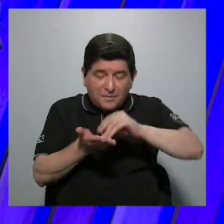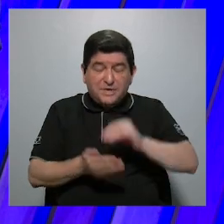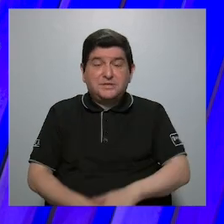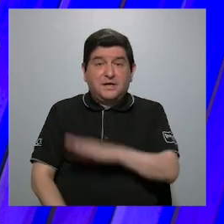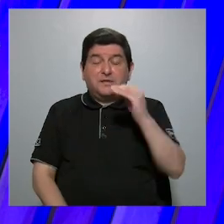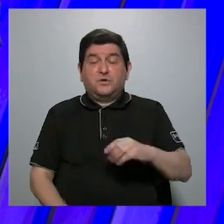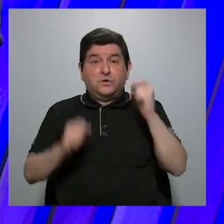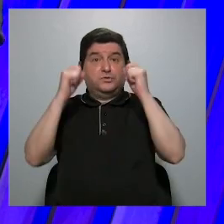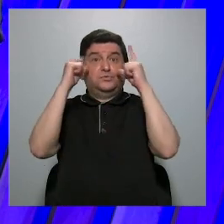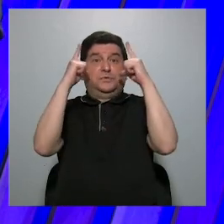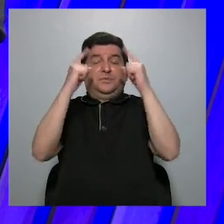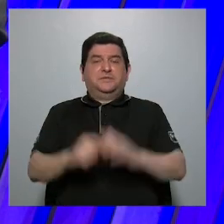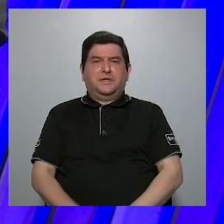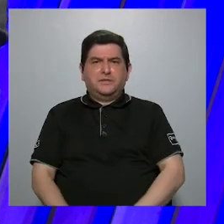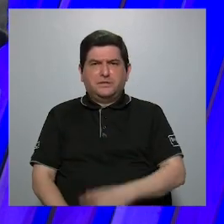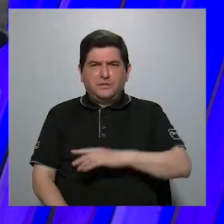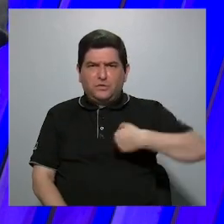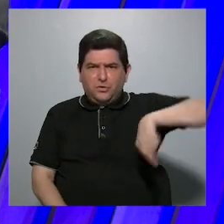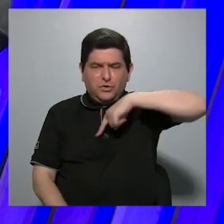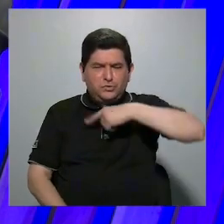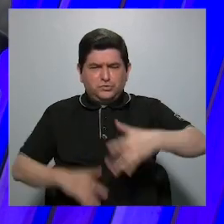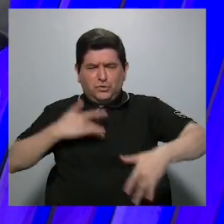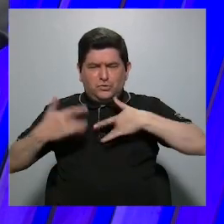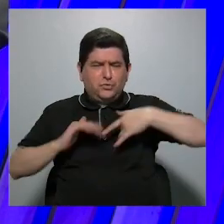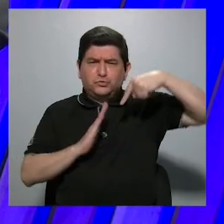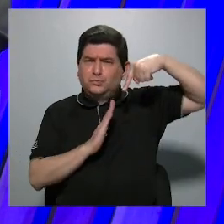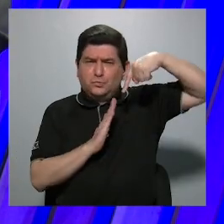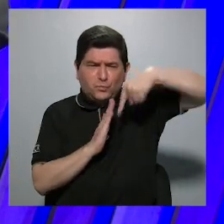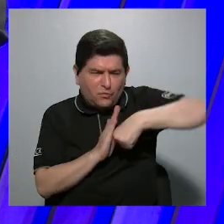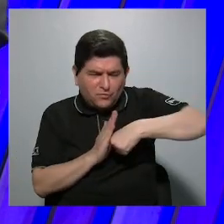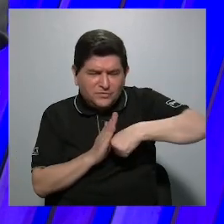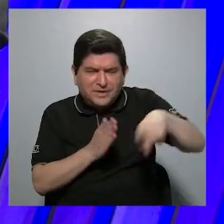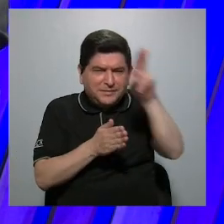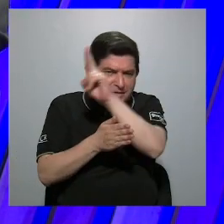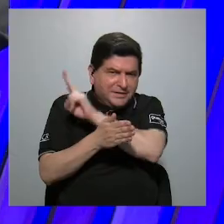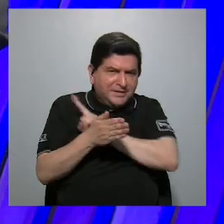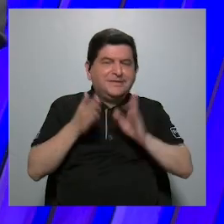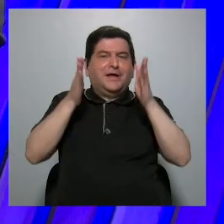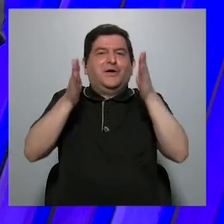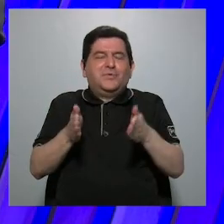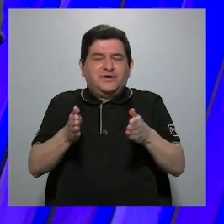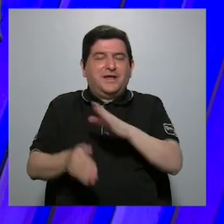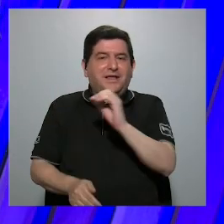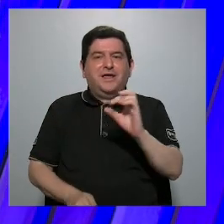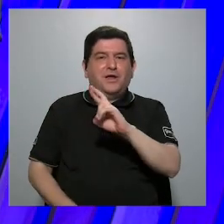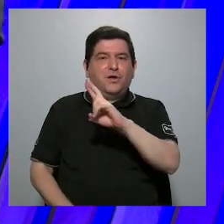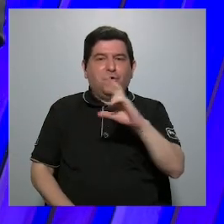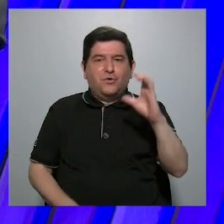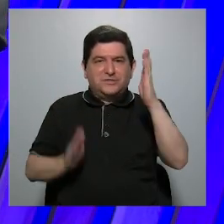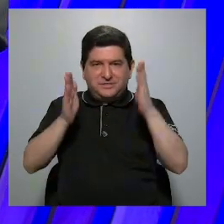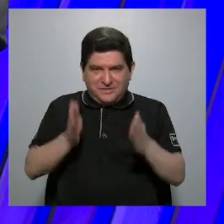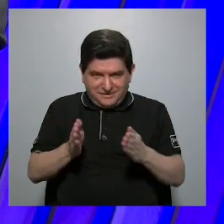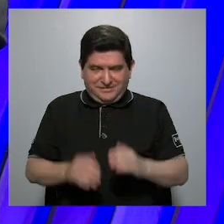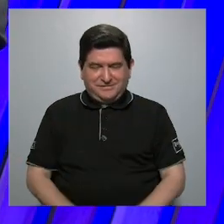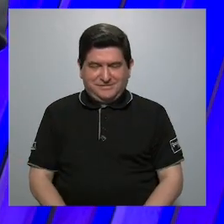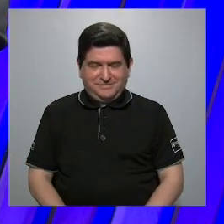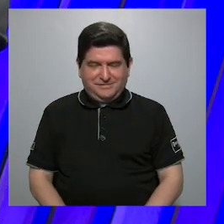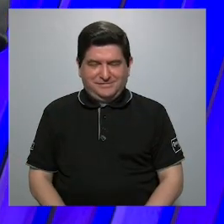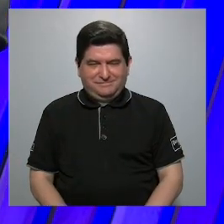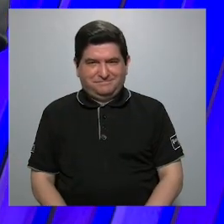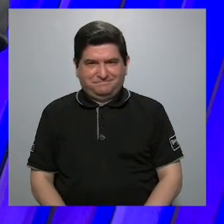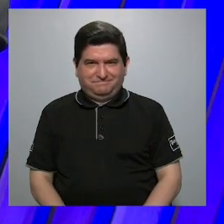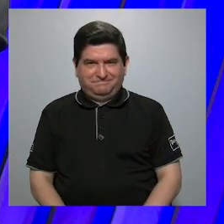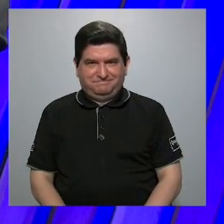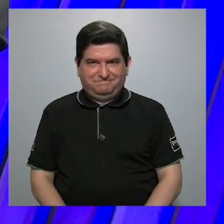Aprendiendo y maravillándonos y sintiéndonos profundamente universitarios y costarricenses